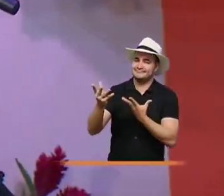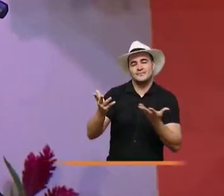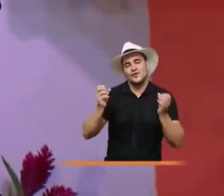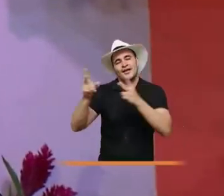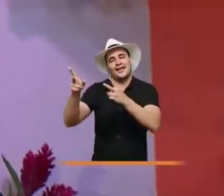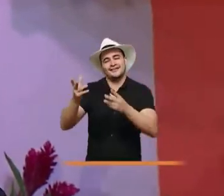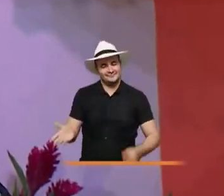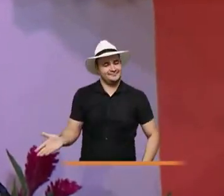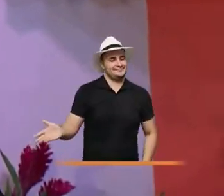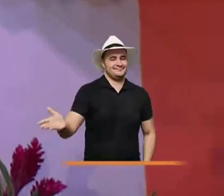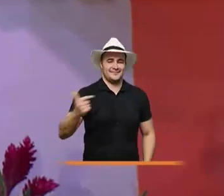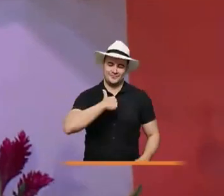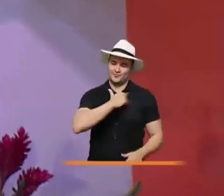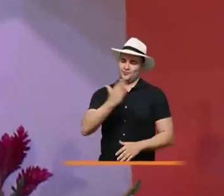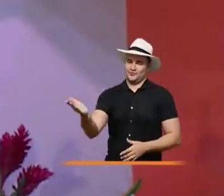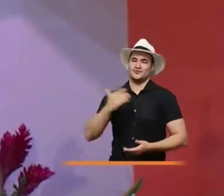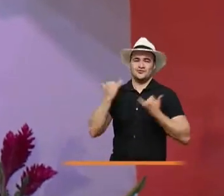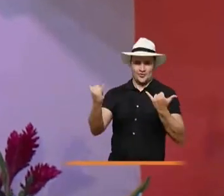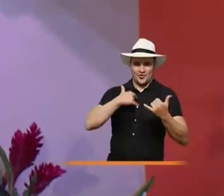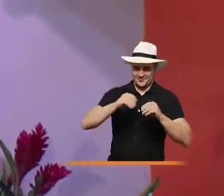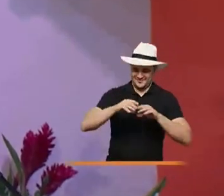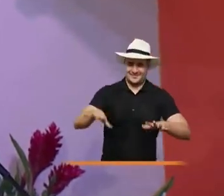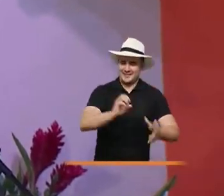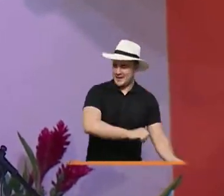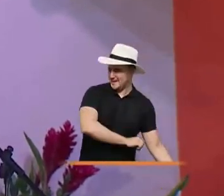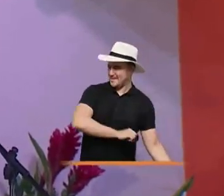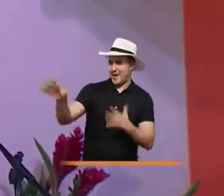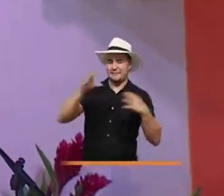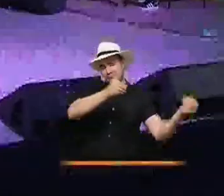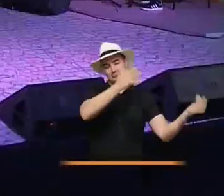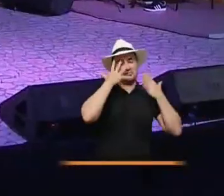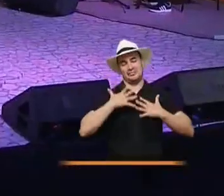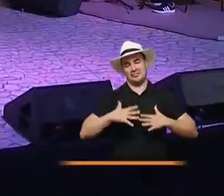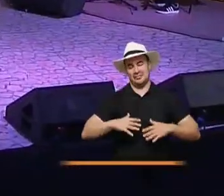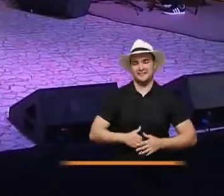alcohol ya yo le echo la tierra encima